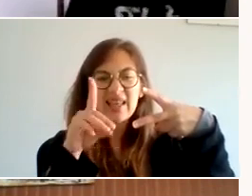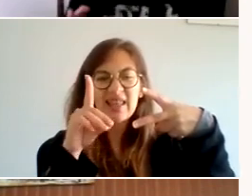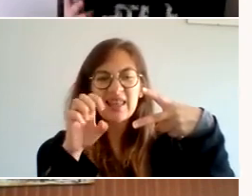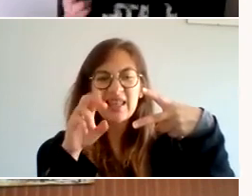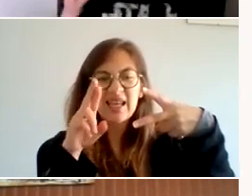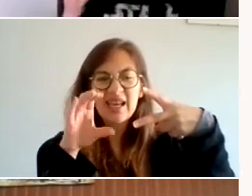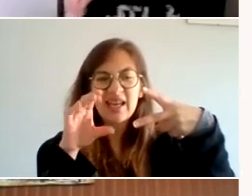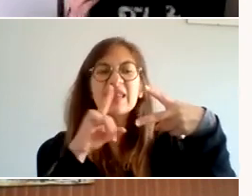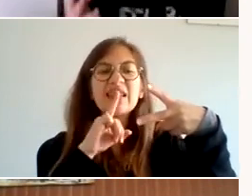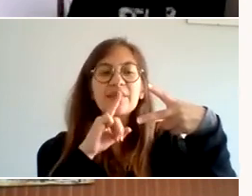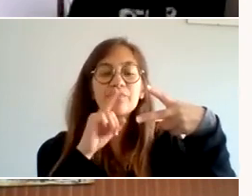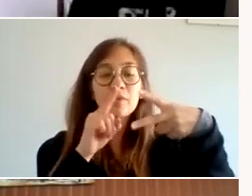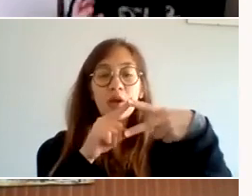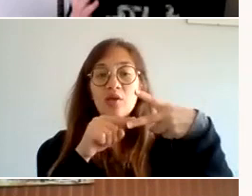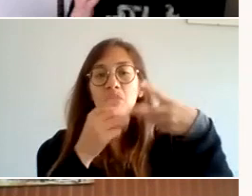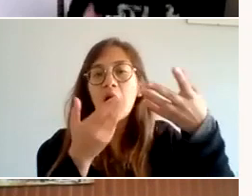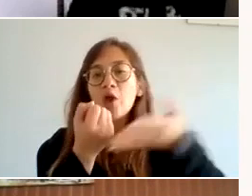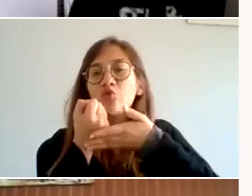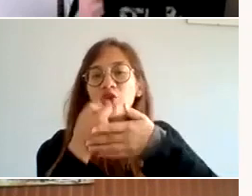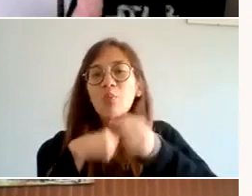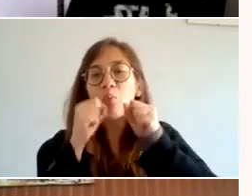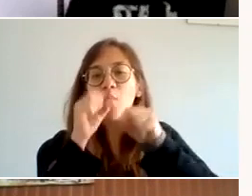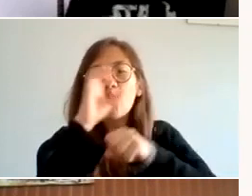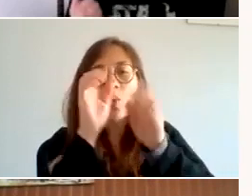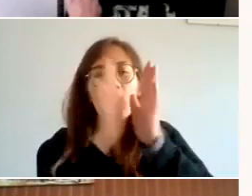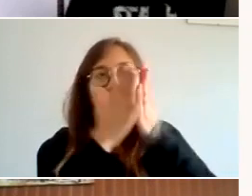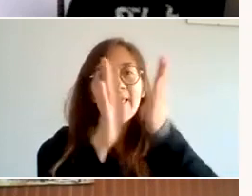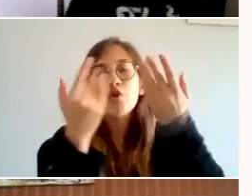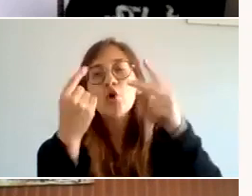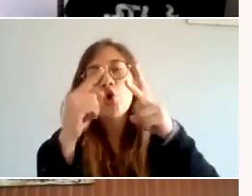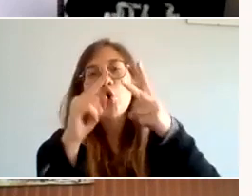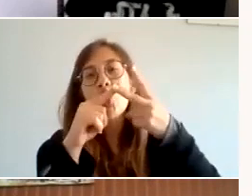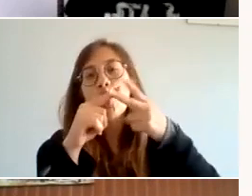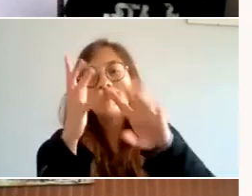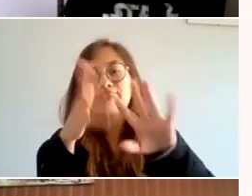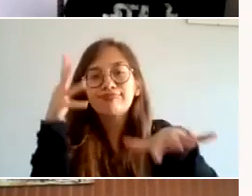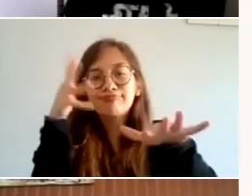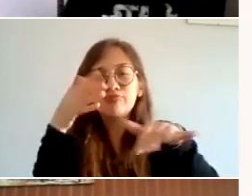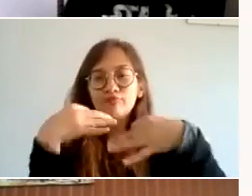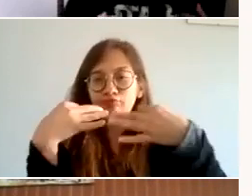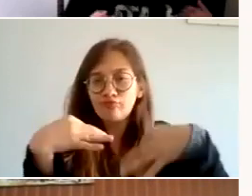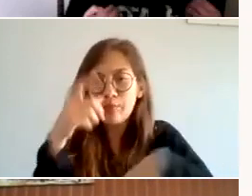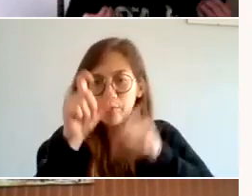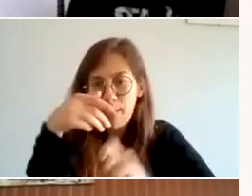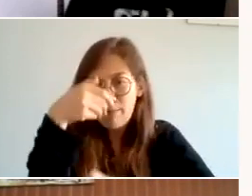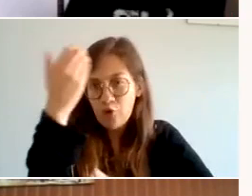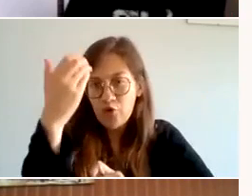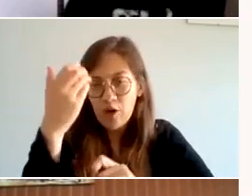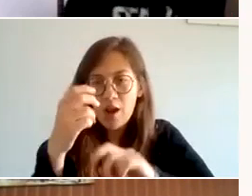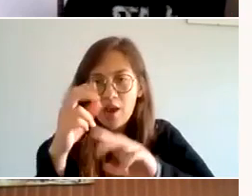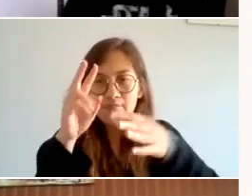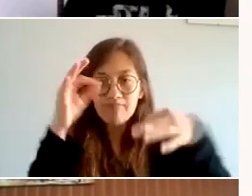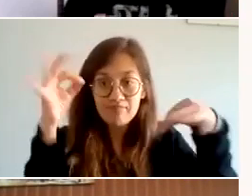artículos científicos, revistas, conferencias, encuentros, jornadas, donde puedes encontrar